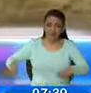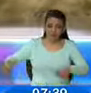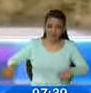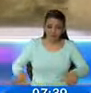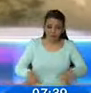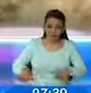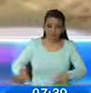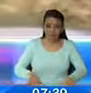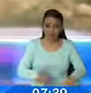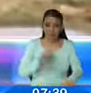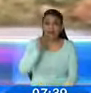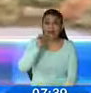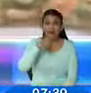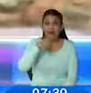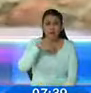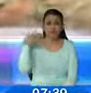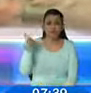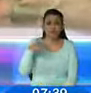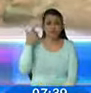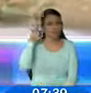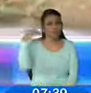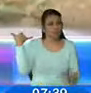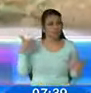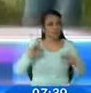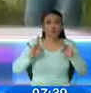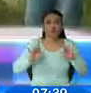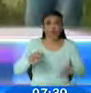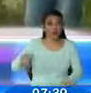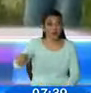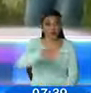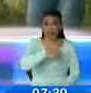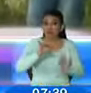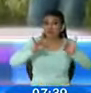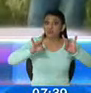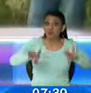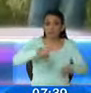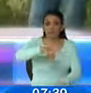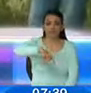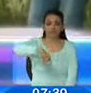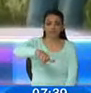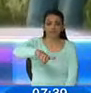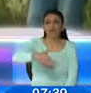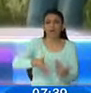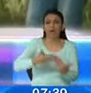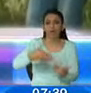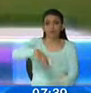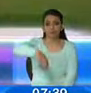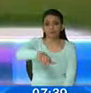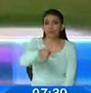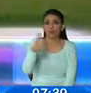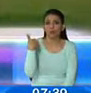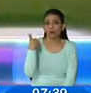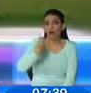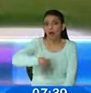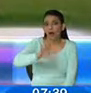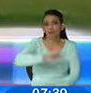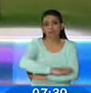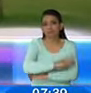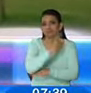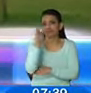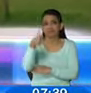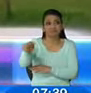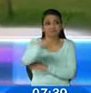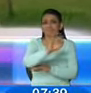agua, nos hace reflexionar de lo afortunados que somos al abrir una llave y tener el líquido vital las 24